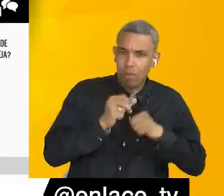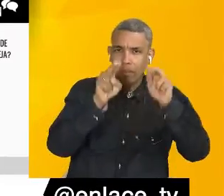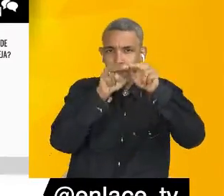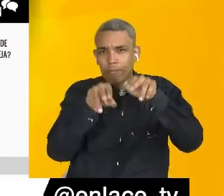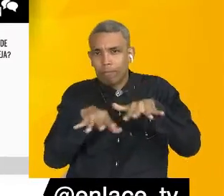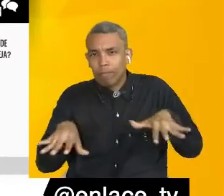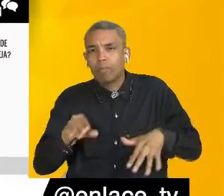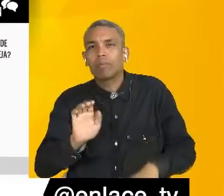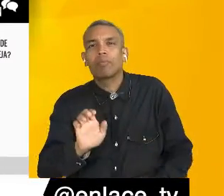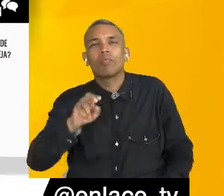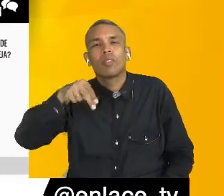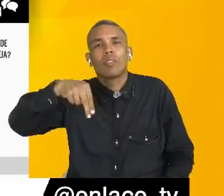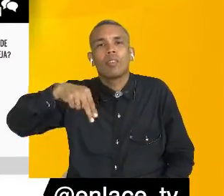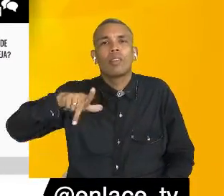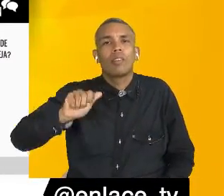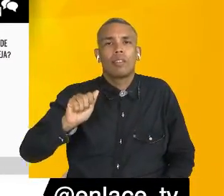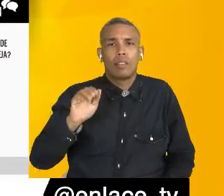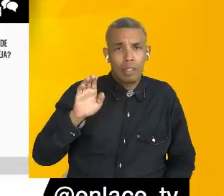página